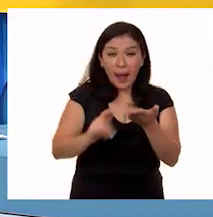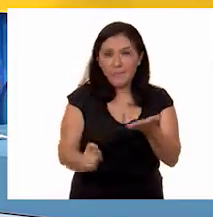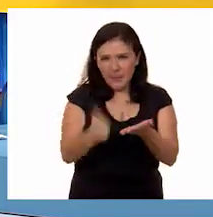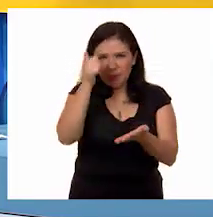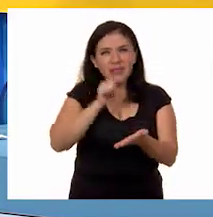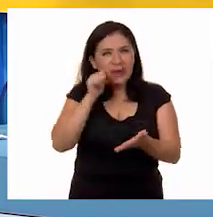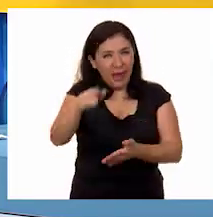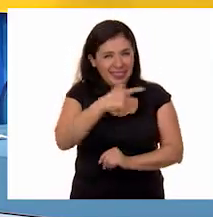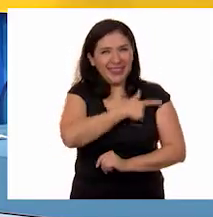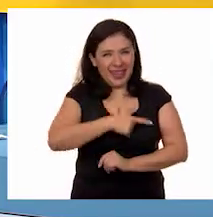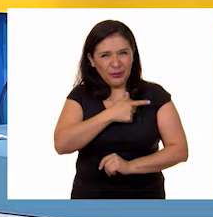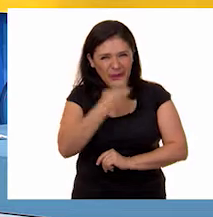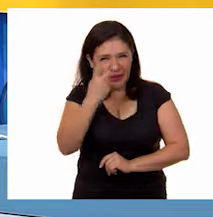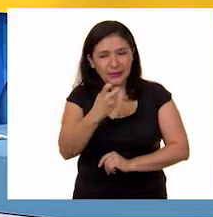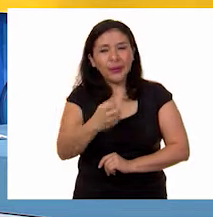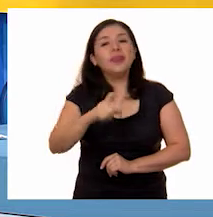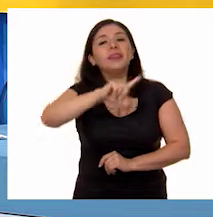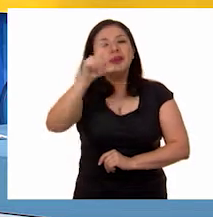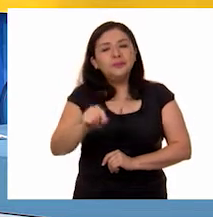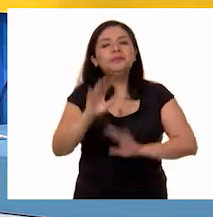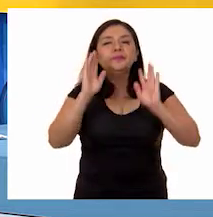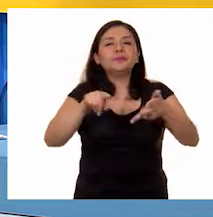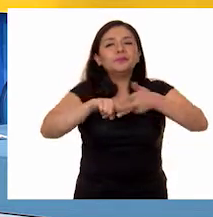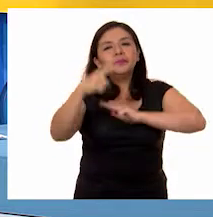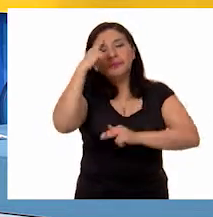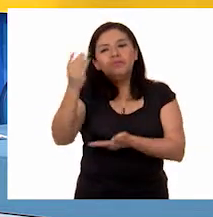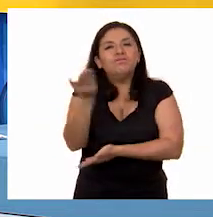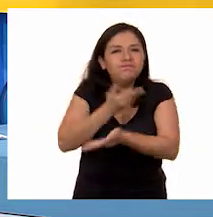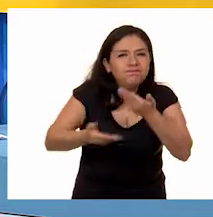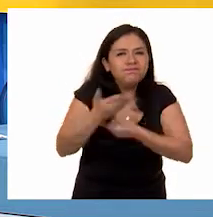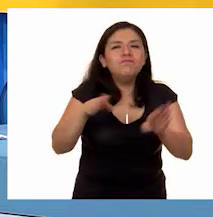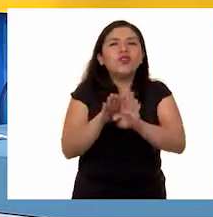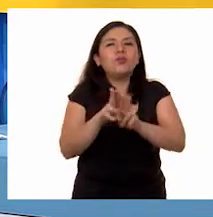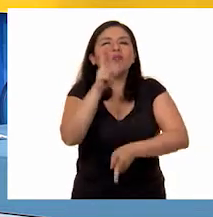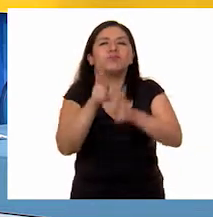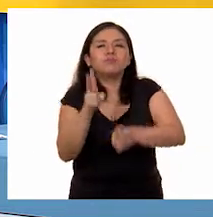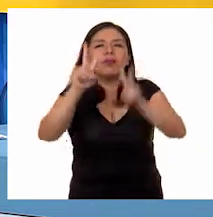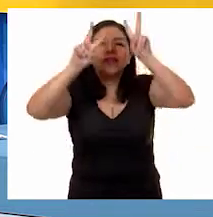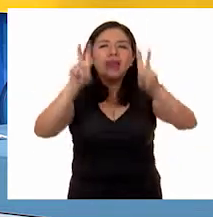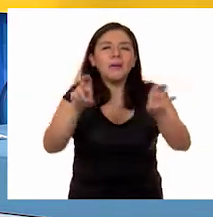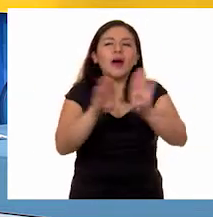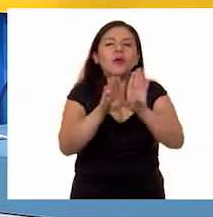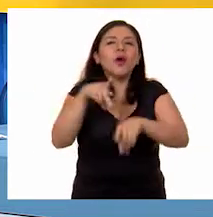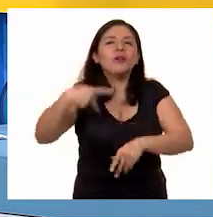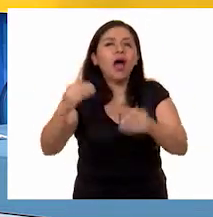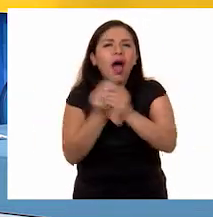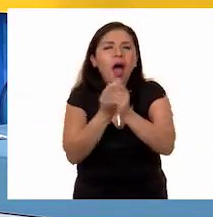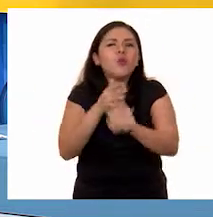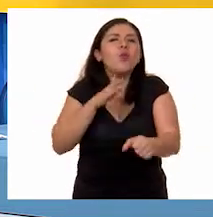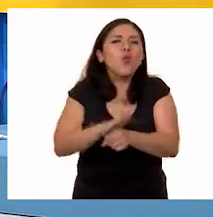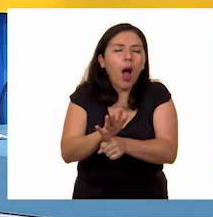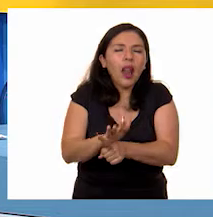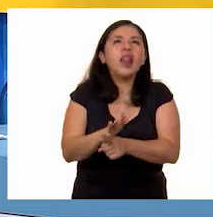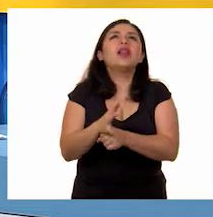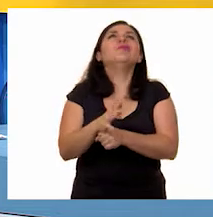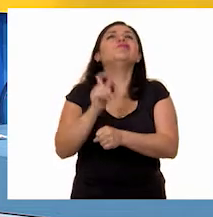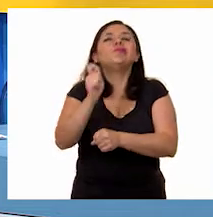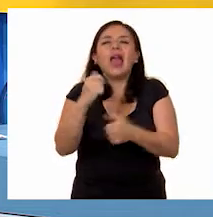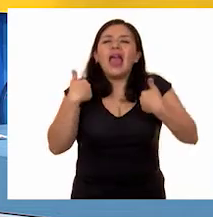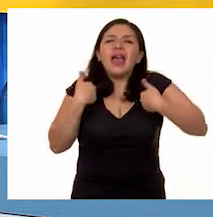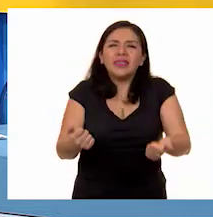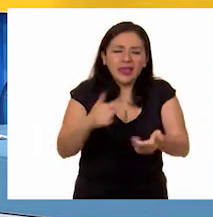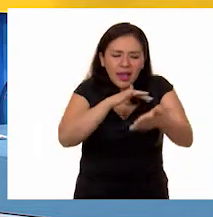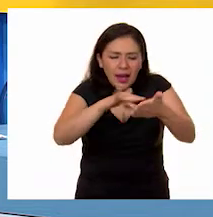que tanto te gustan, abrimos un espacio para conversar cosas como qué tipo de texto es, qué comprendimos de